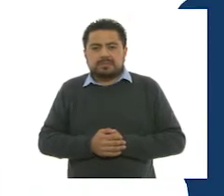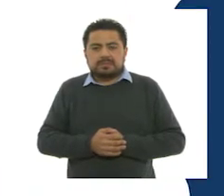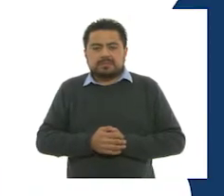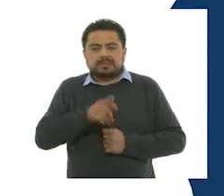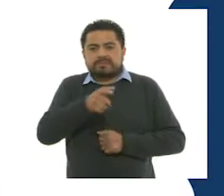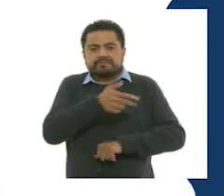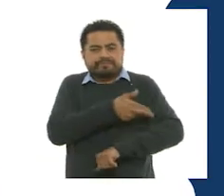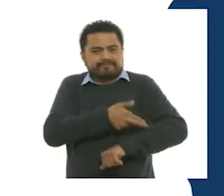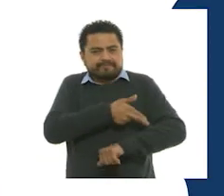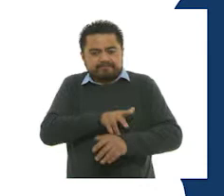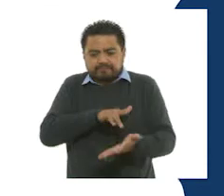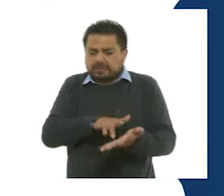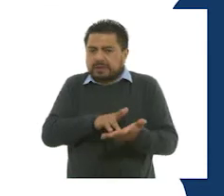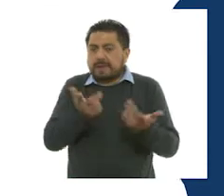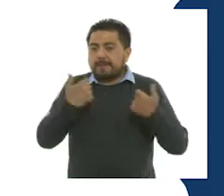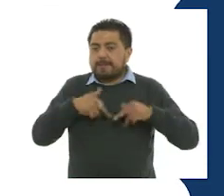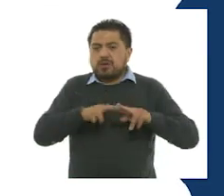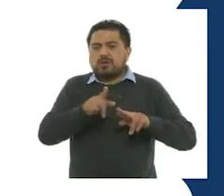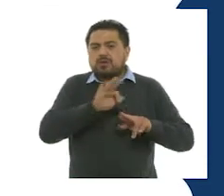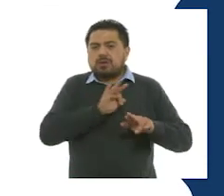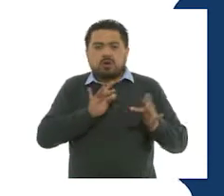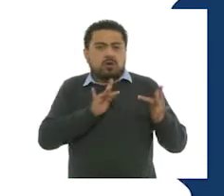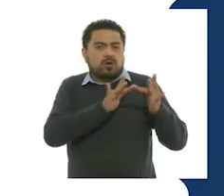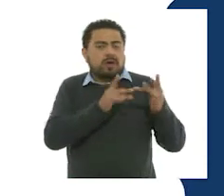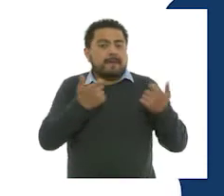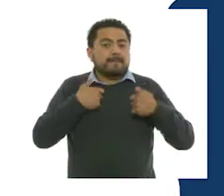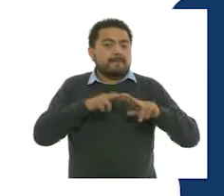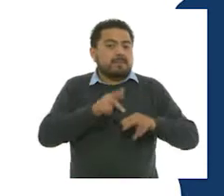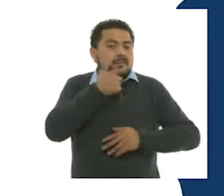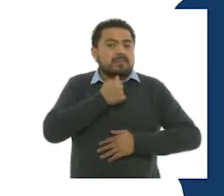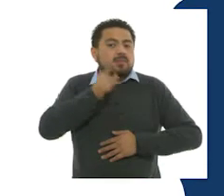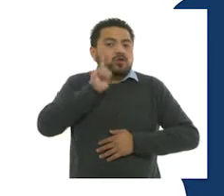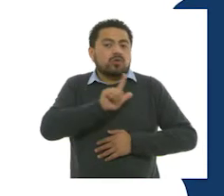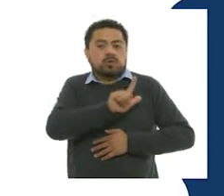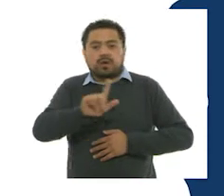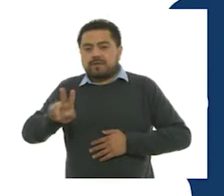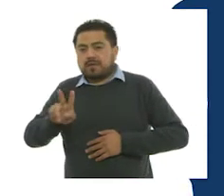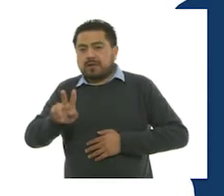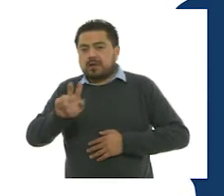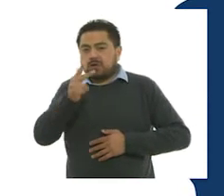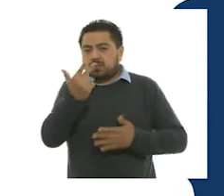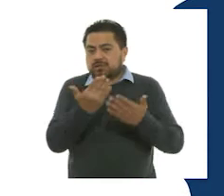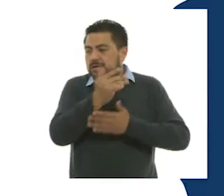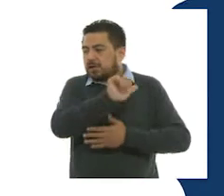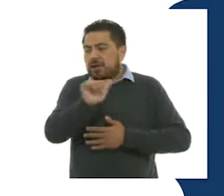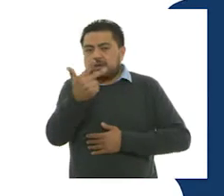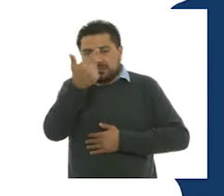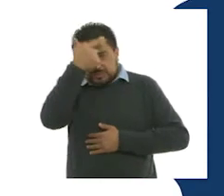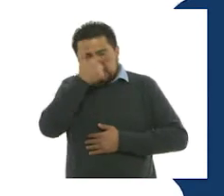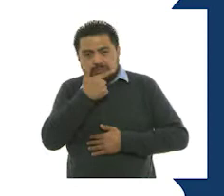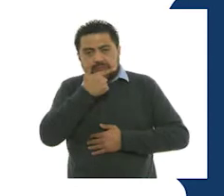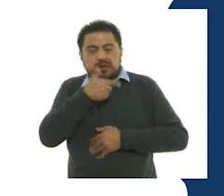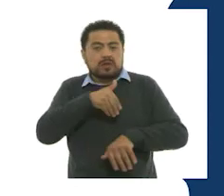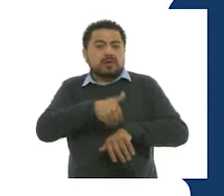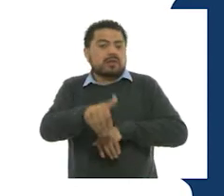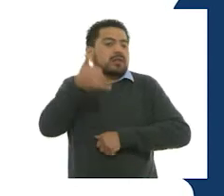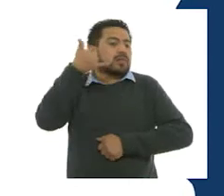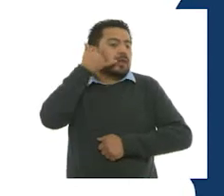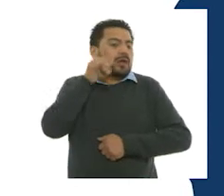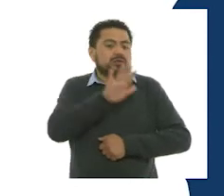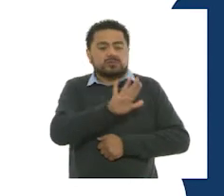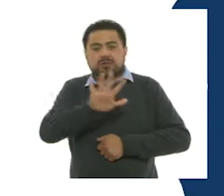Para solicitar apoyo pedagógico, comunícate con maestras y maestros de lunes a viernes de 8 a 20 horas al